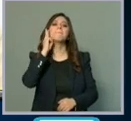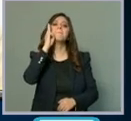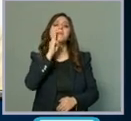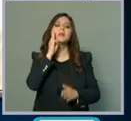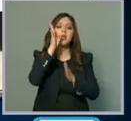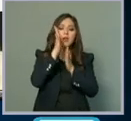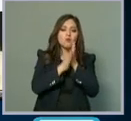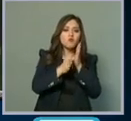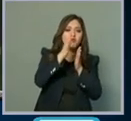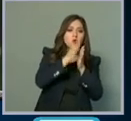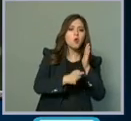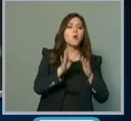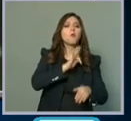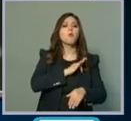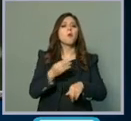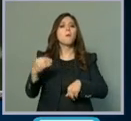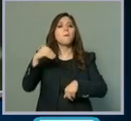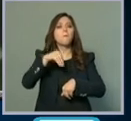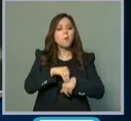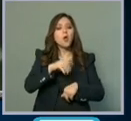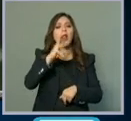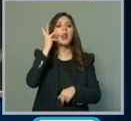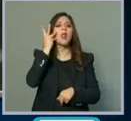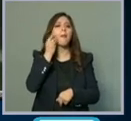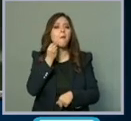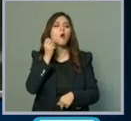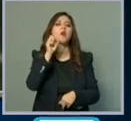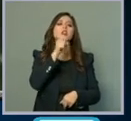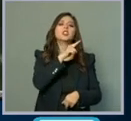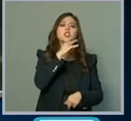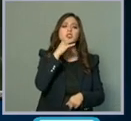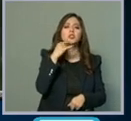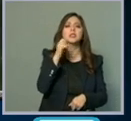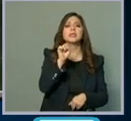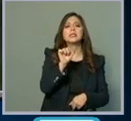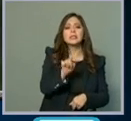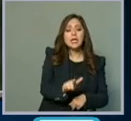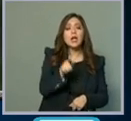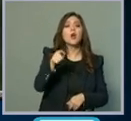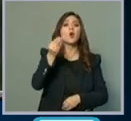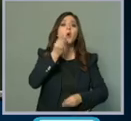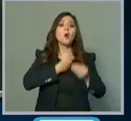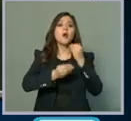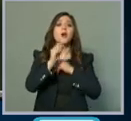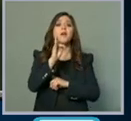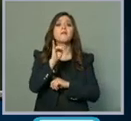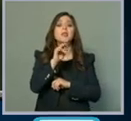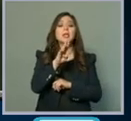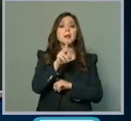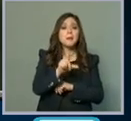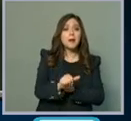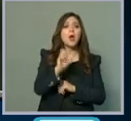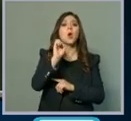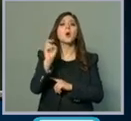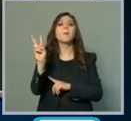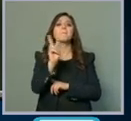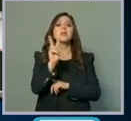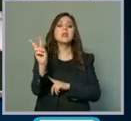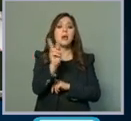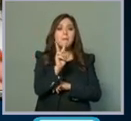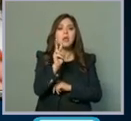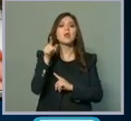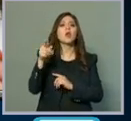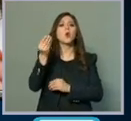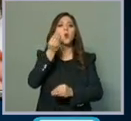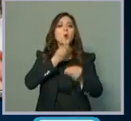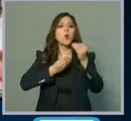un poquito de chile, con limón y sal, una salsita, va a ser muy diferente y estamos comiendo fibra, vitaminas, ¿no? Y estamos comiendo fruta